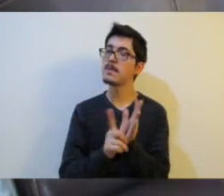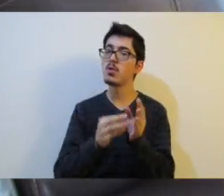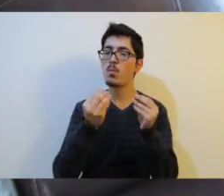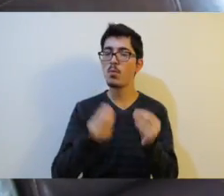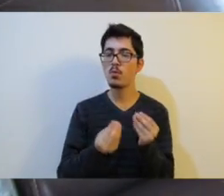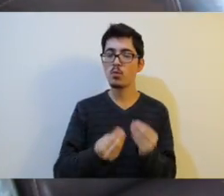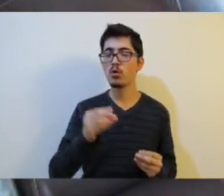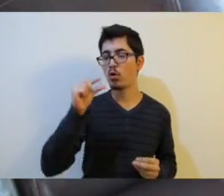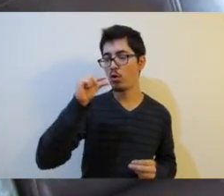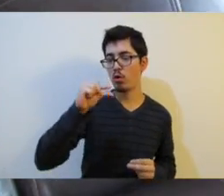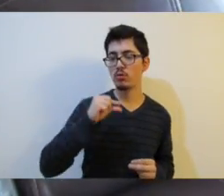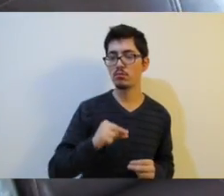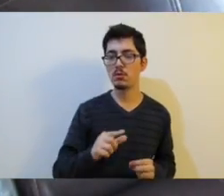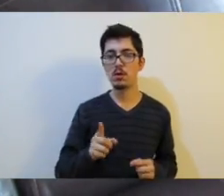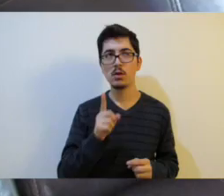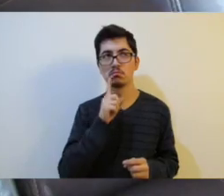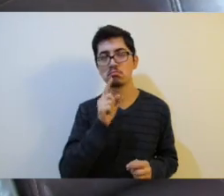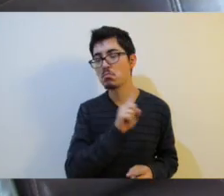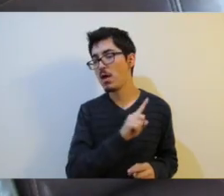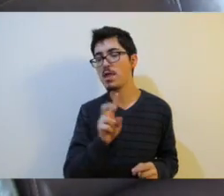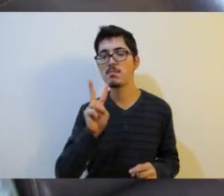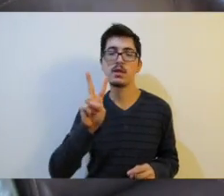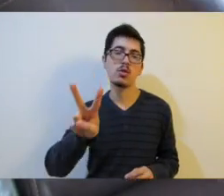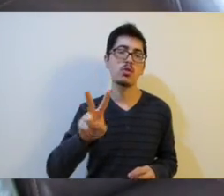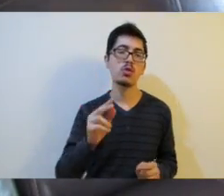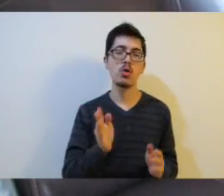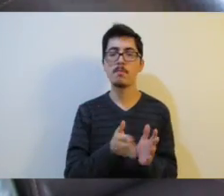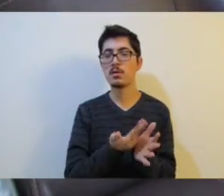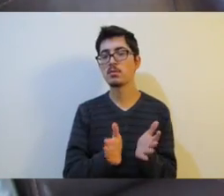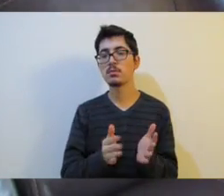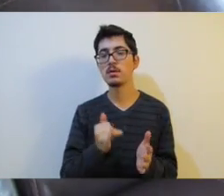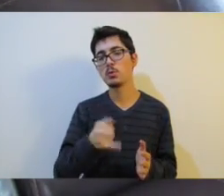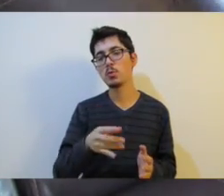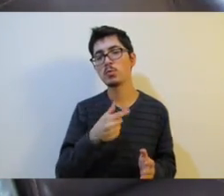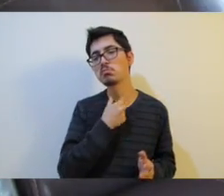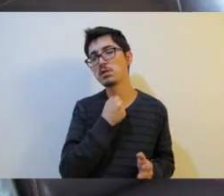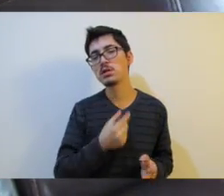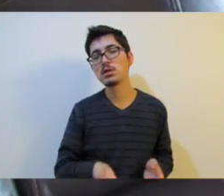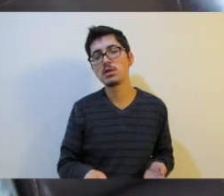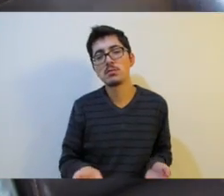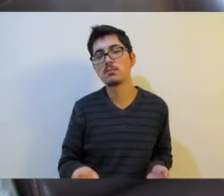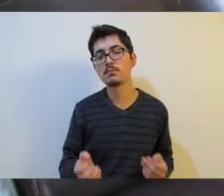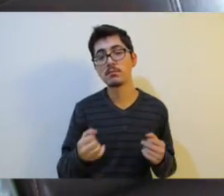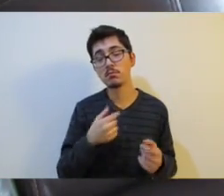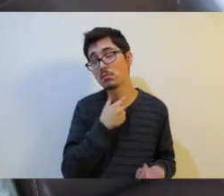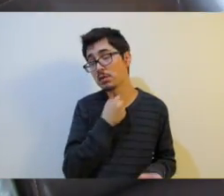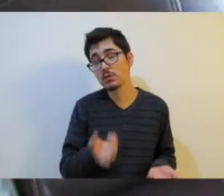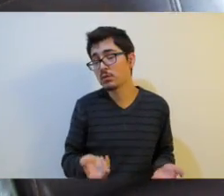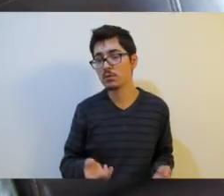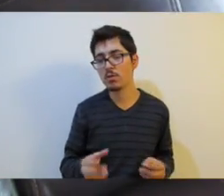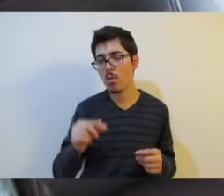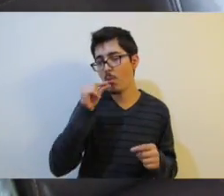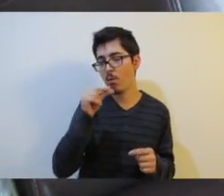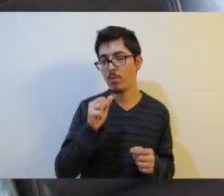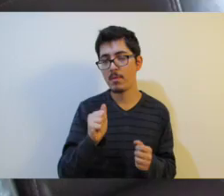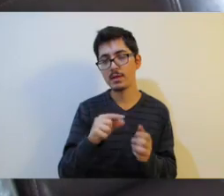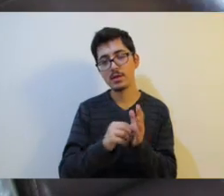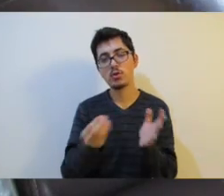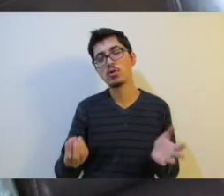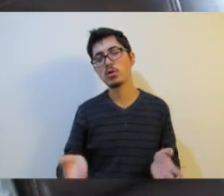aconsejo. Yo, en lo particular, me han gustado los dos. Los dos han sido fenomenales, cada uno ha llegado en el momento ideal para